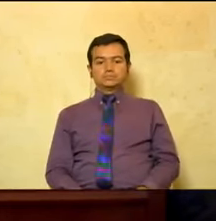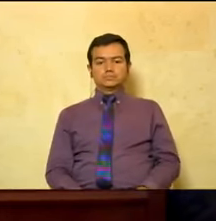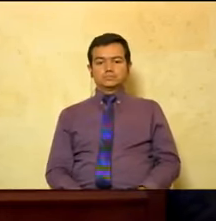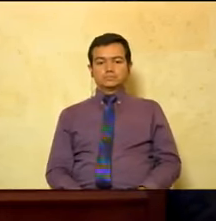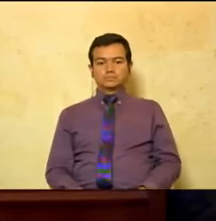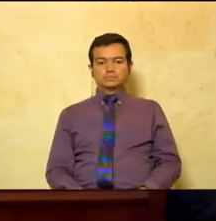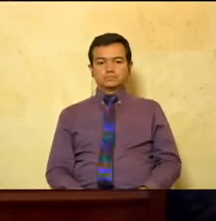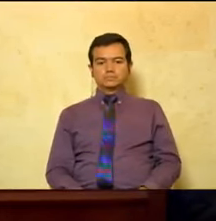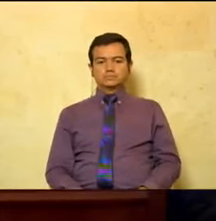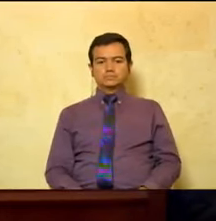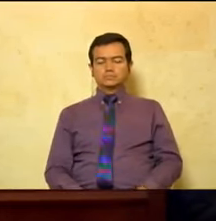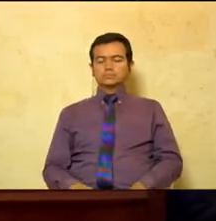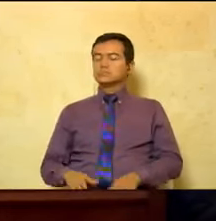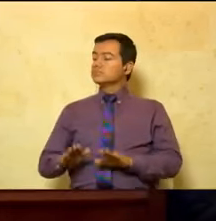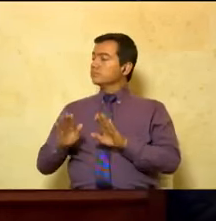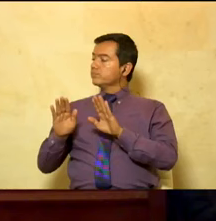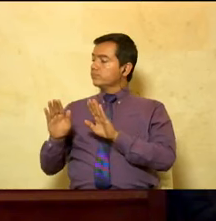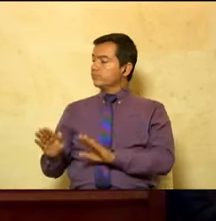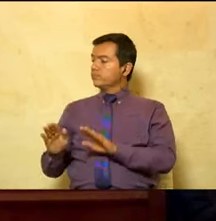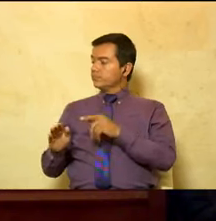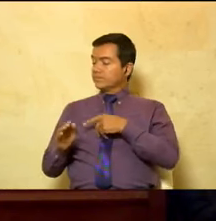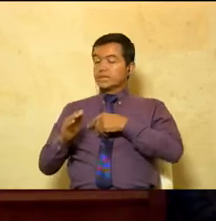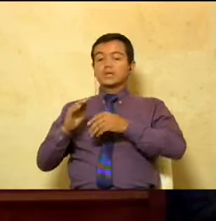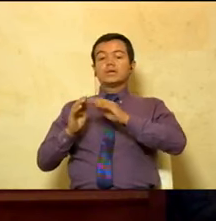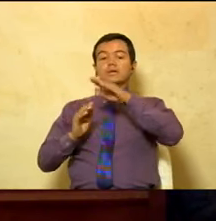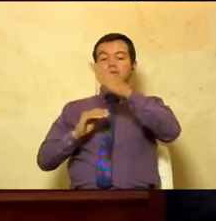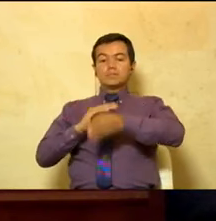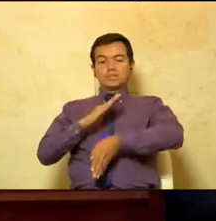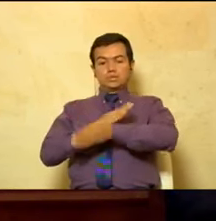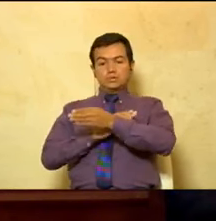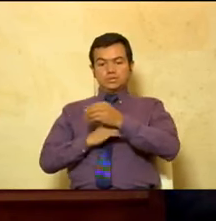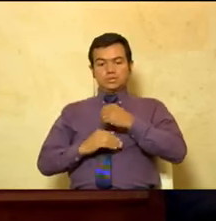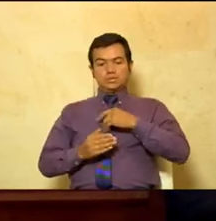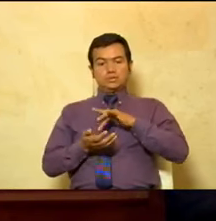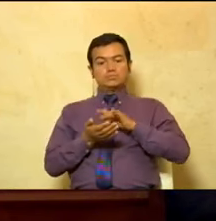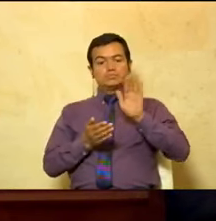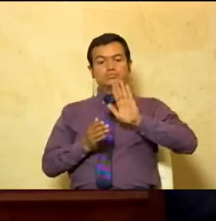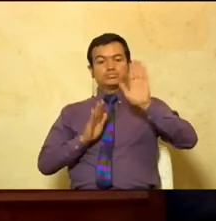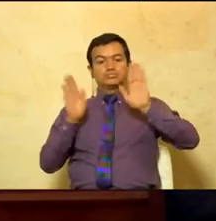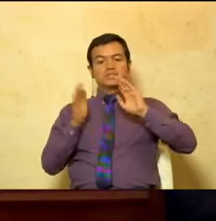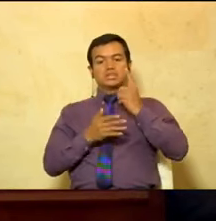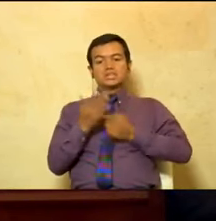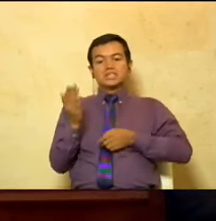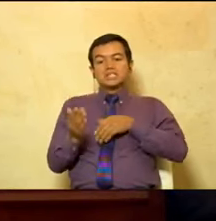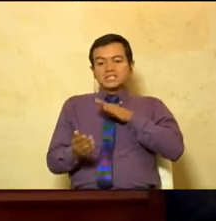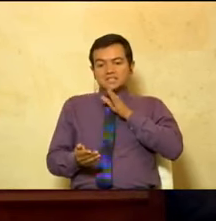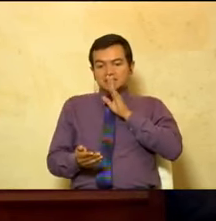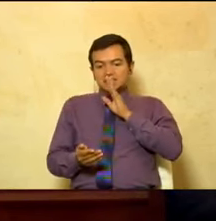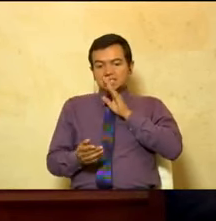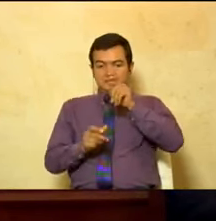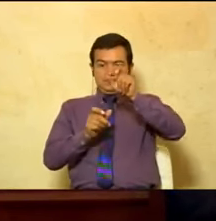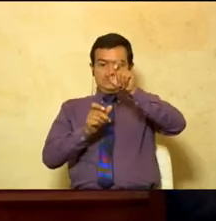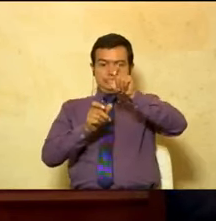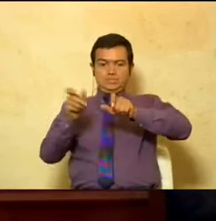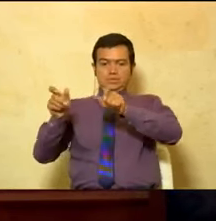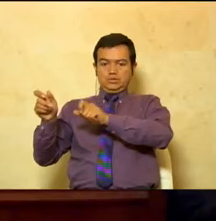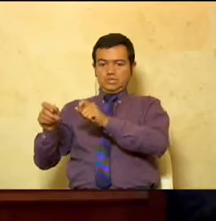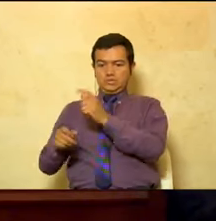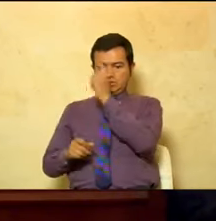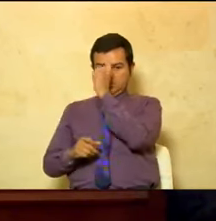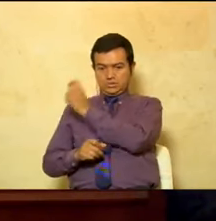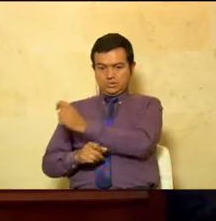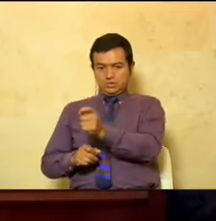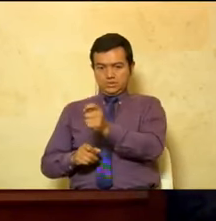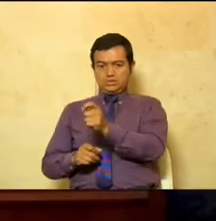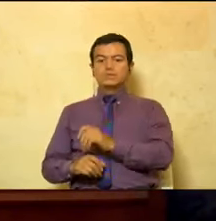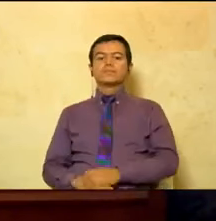representantes Seguiremos después dando el uso de la palabra para que dejen constancias los honorables representantes